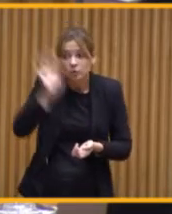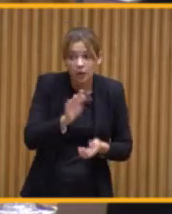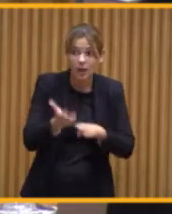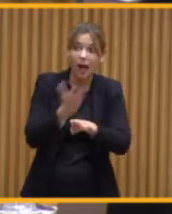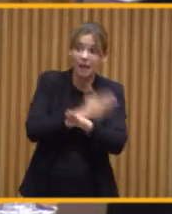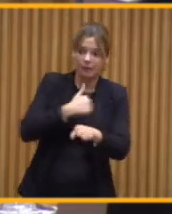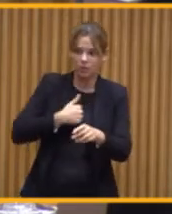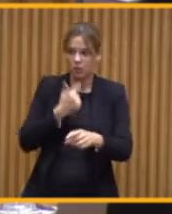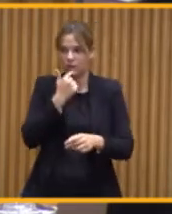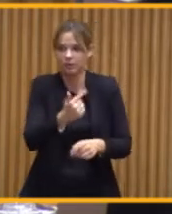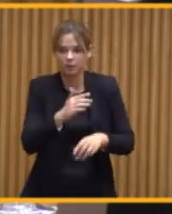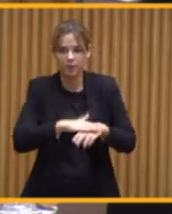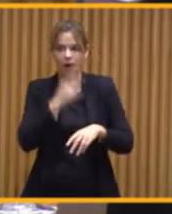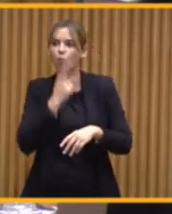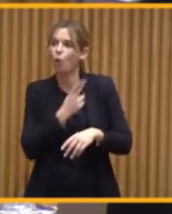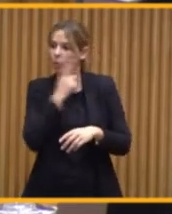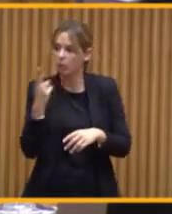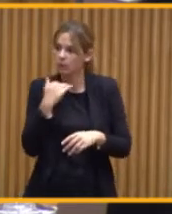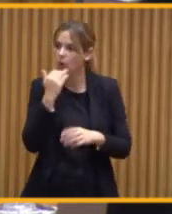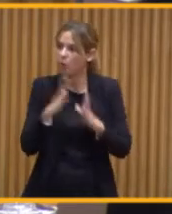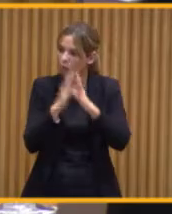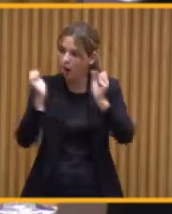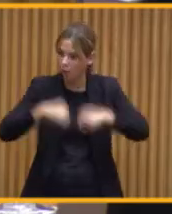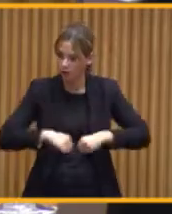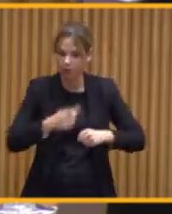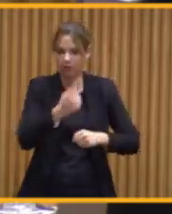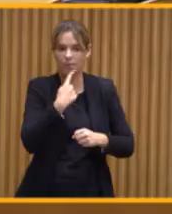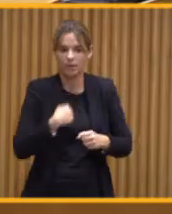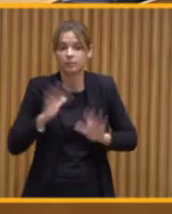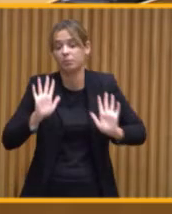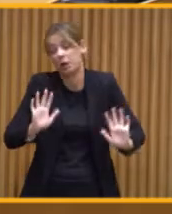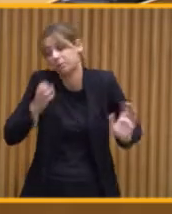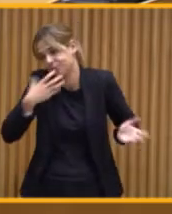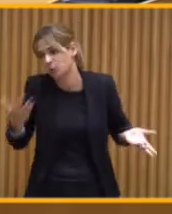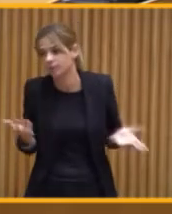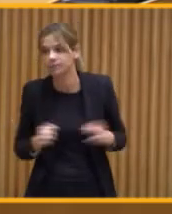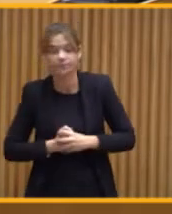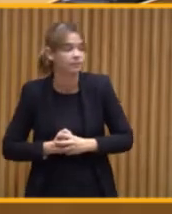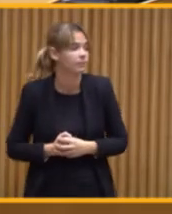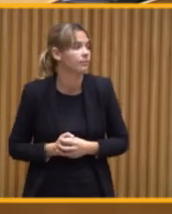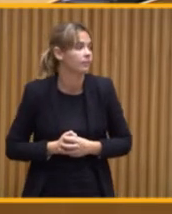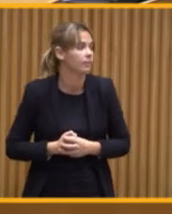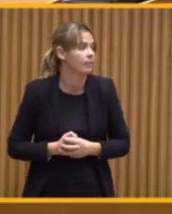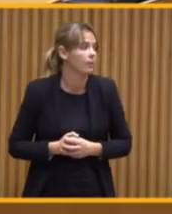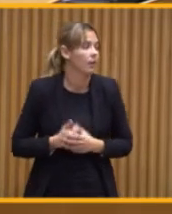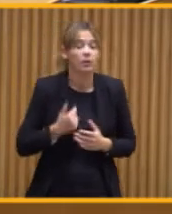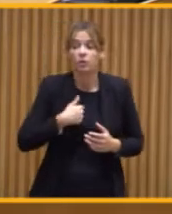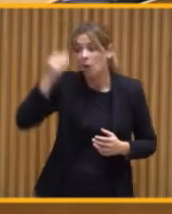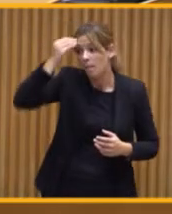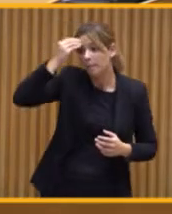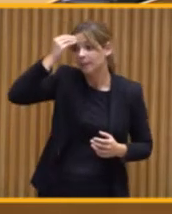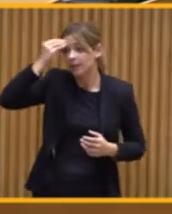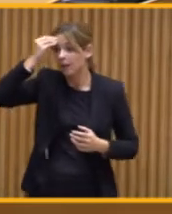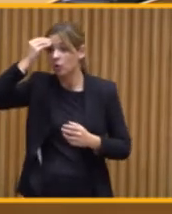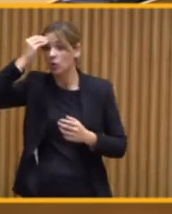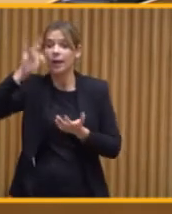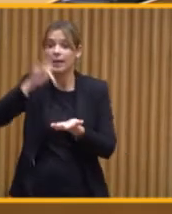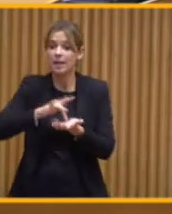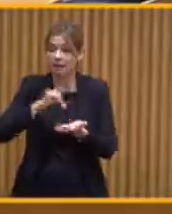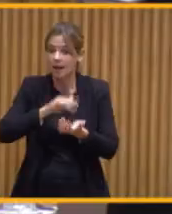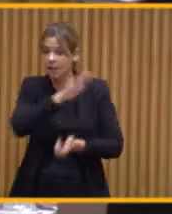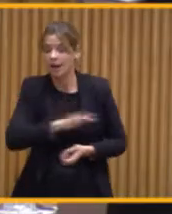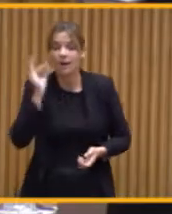hacer algún compromiso de acuerdo a lo que nos dijeran pero bueno yo sí que pensando en el día de la niña me